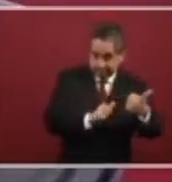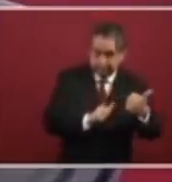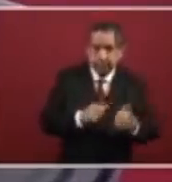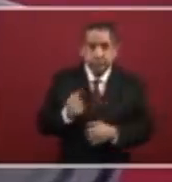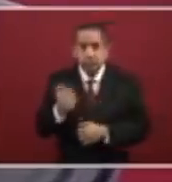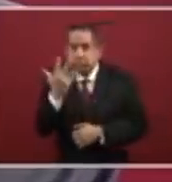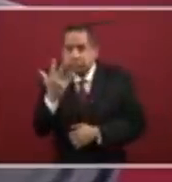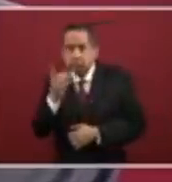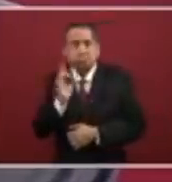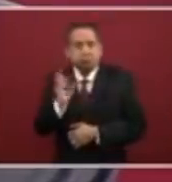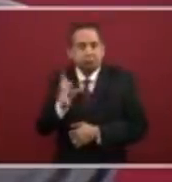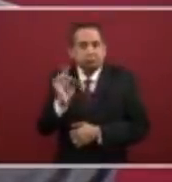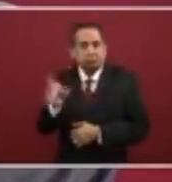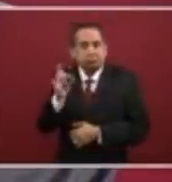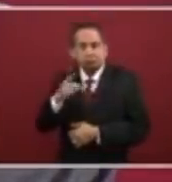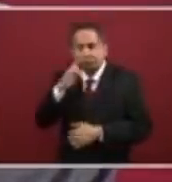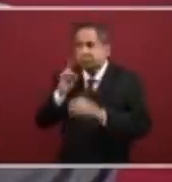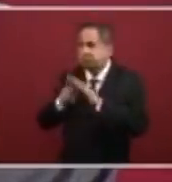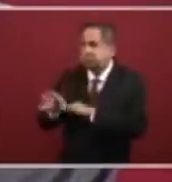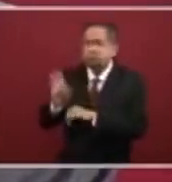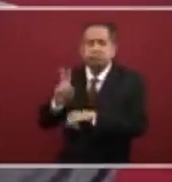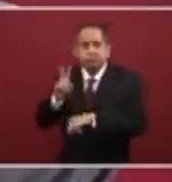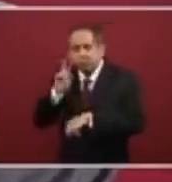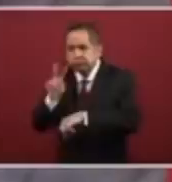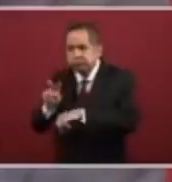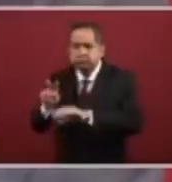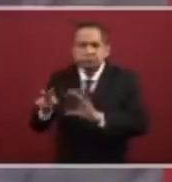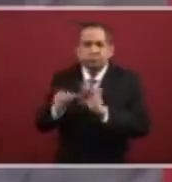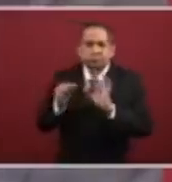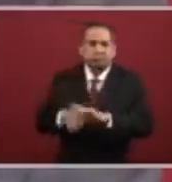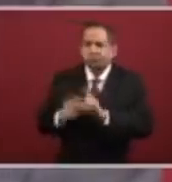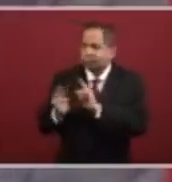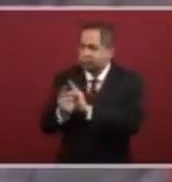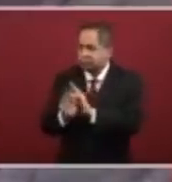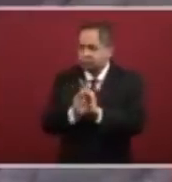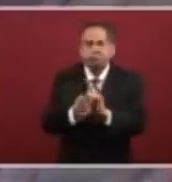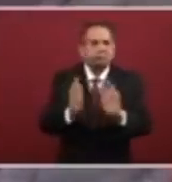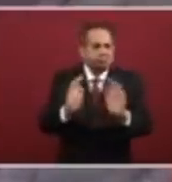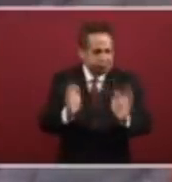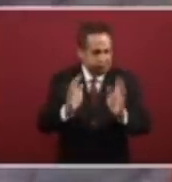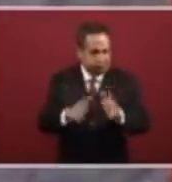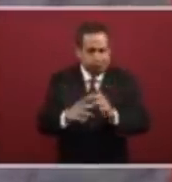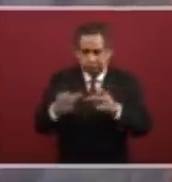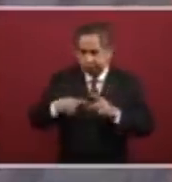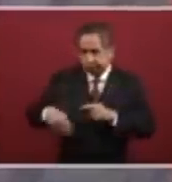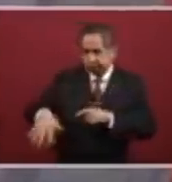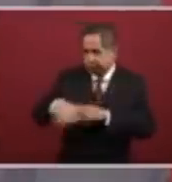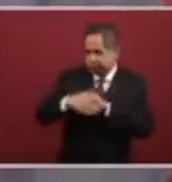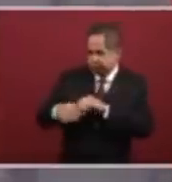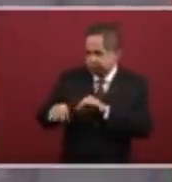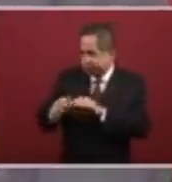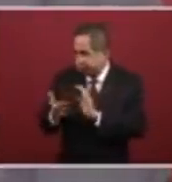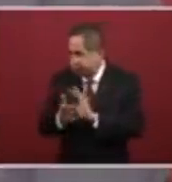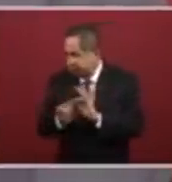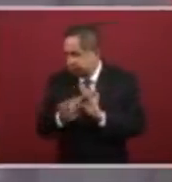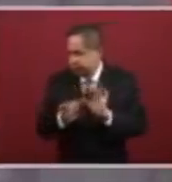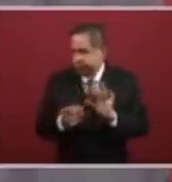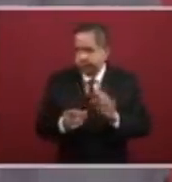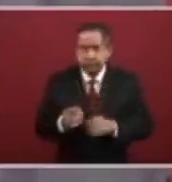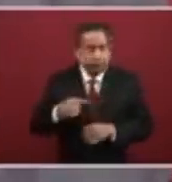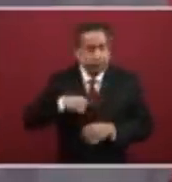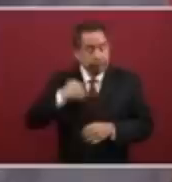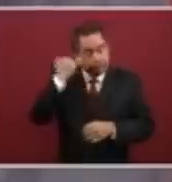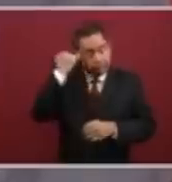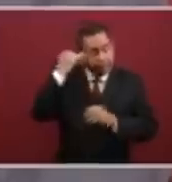Cruz. Entonces, he estado hablando con los trabajadores. Esto no sale así de la